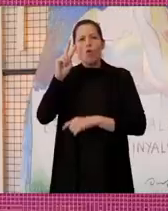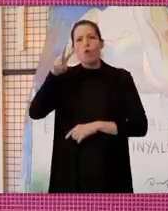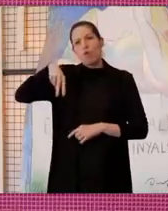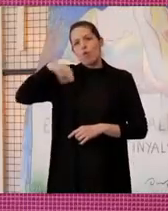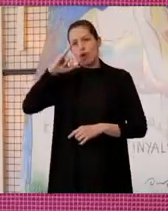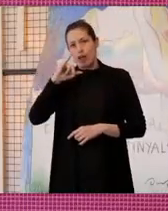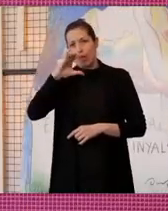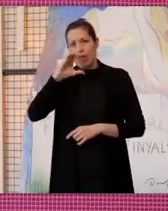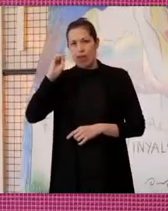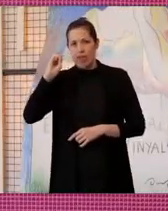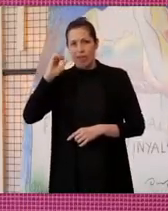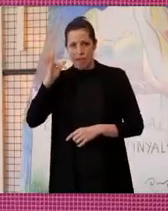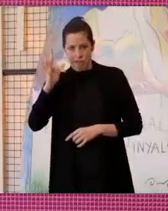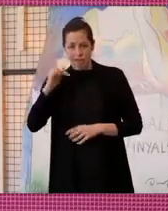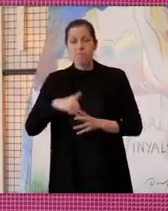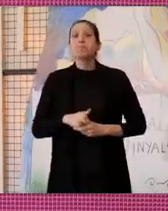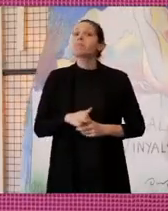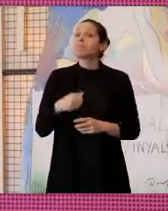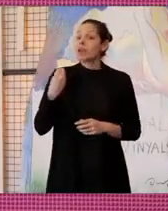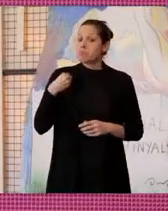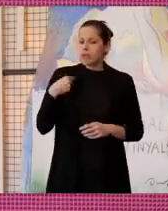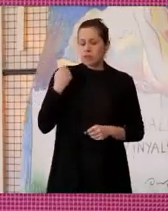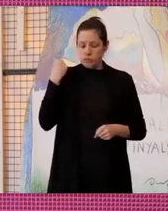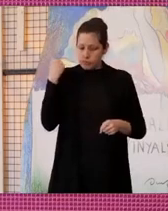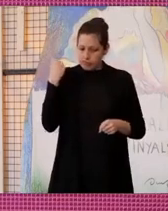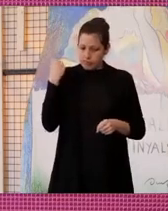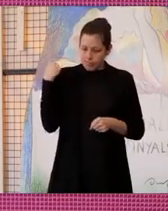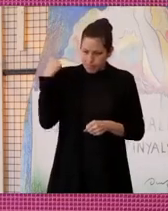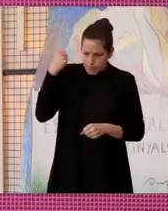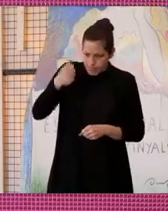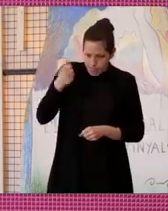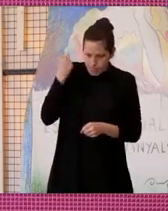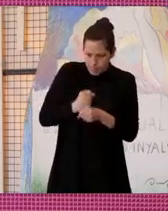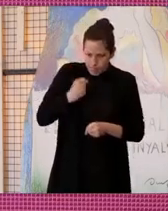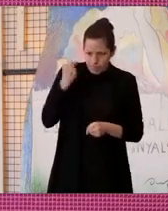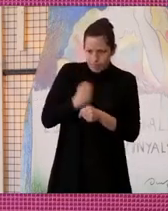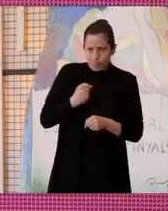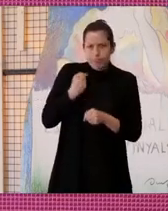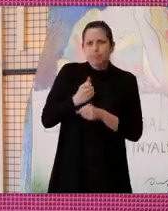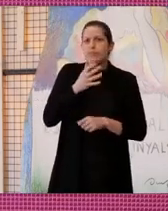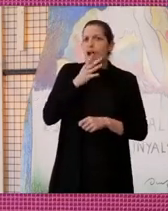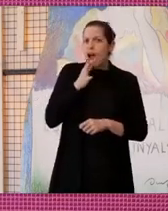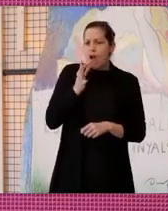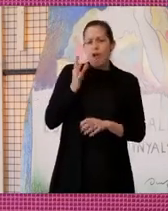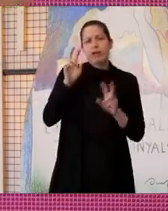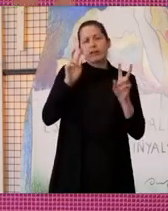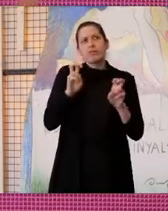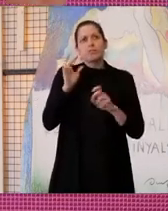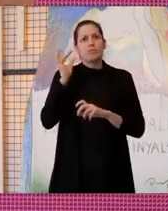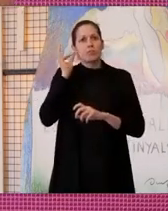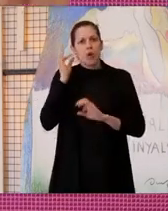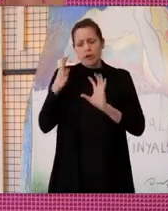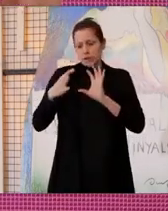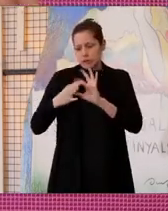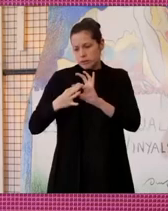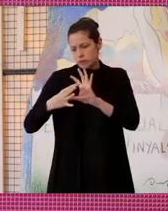con bastante trabajo todos los temas de las mujeres se unieron ahora ONU mujeres no solo trabaja